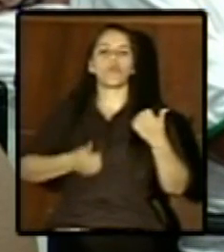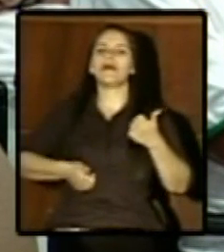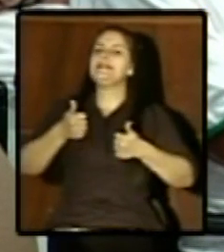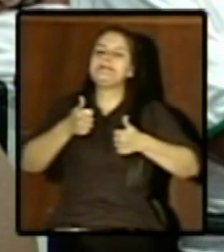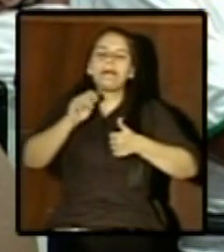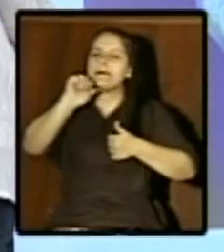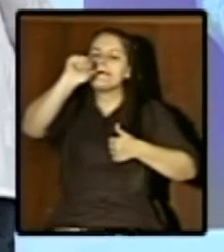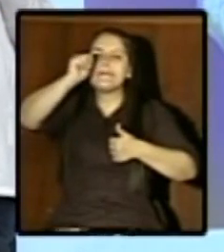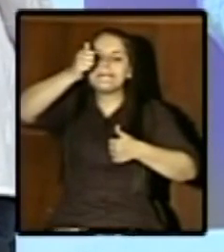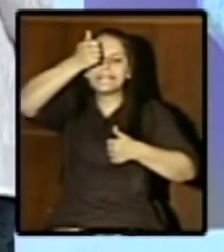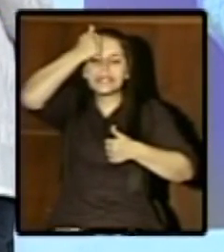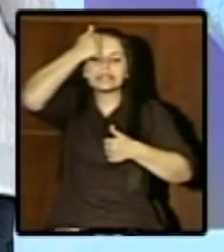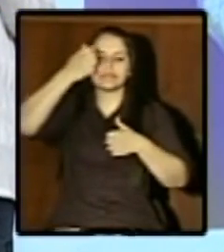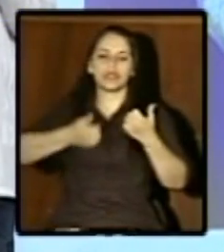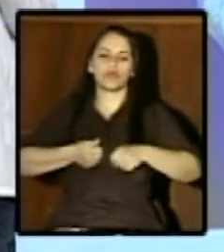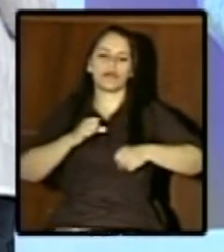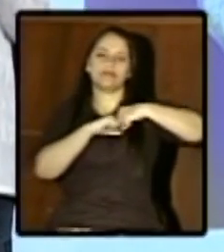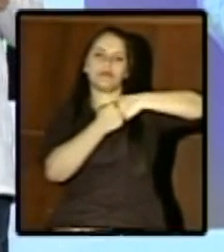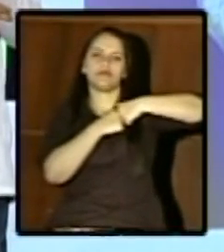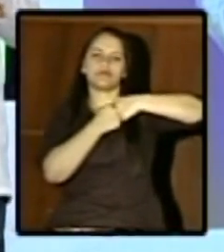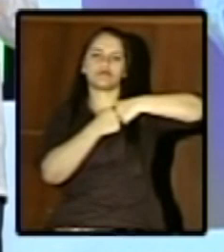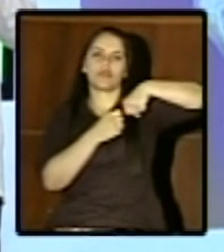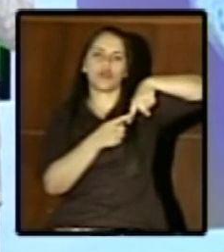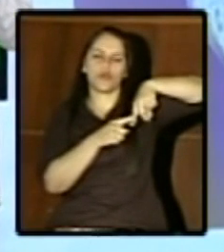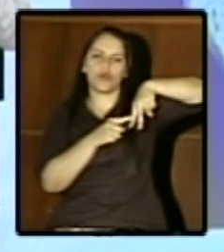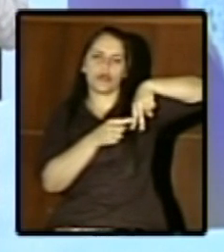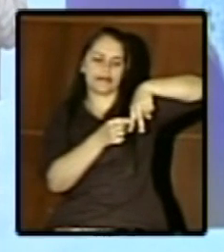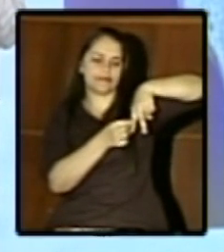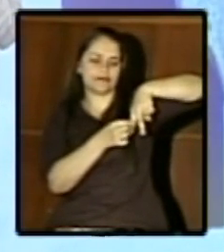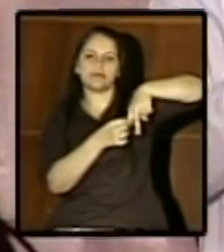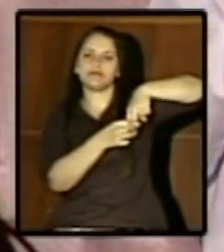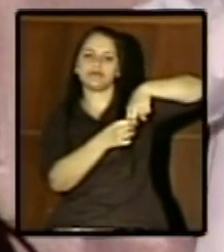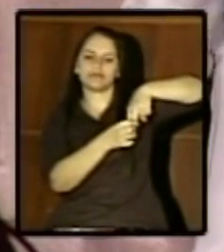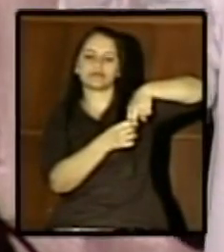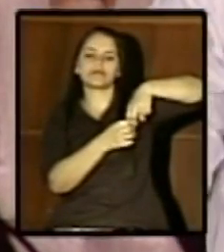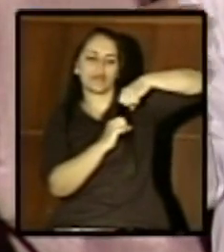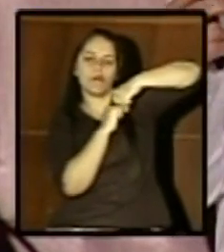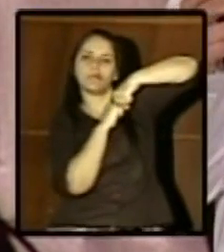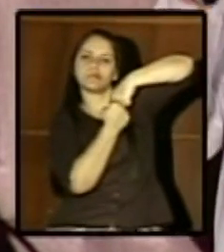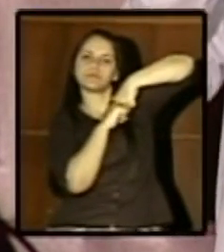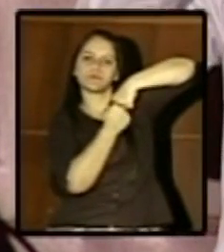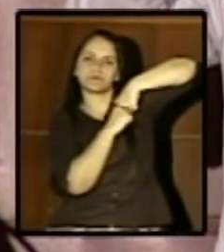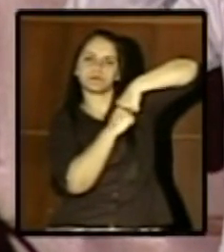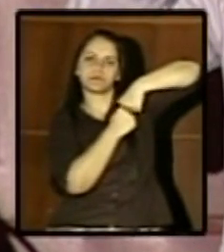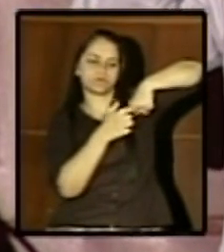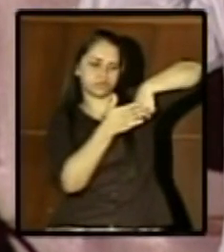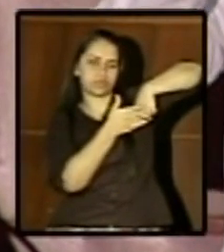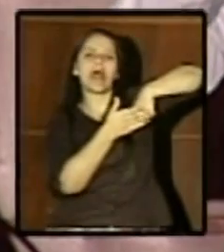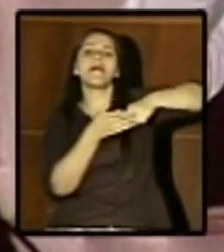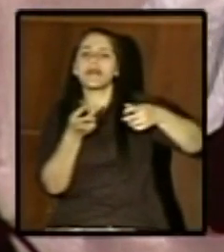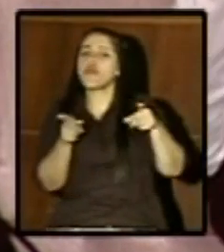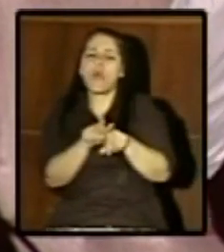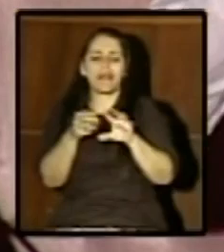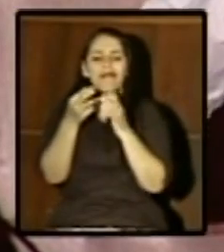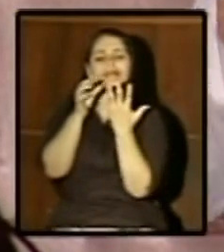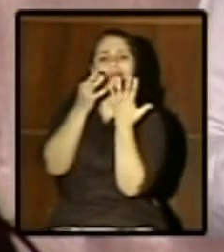como la articulación reina, por así decirla, porque nos sirve de ejemplo. Más o menos la estructura que tiene la rodilla es una estructura similar a lo que